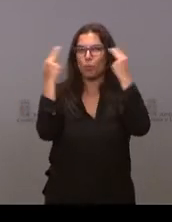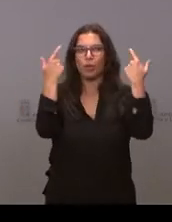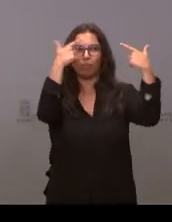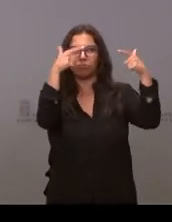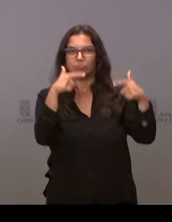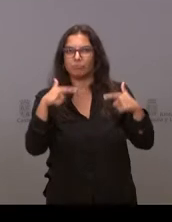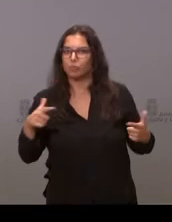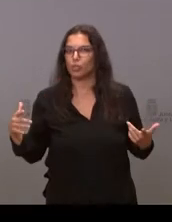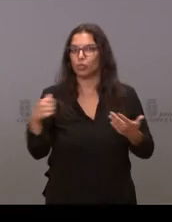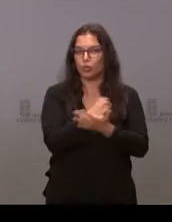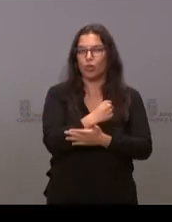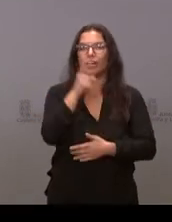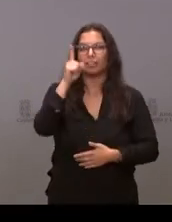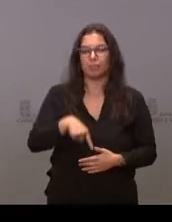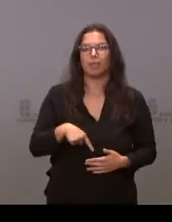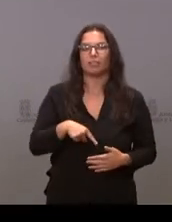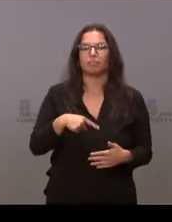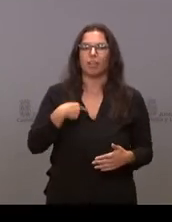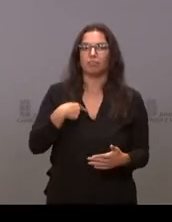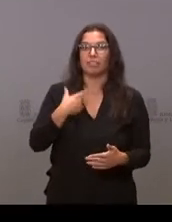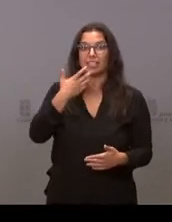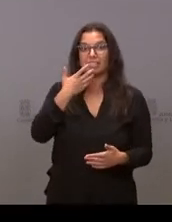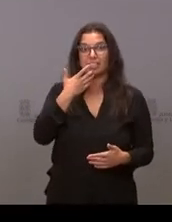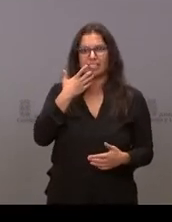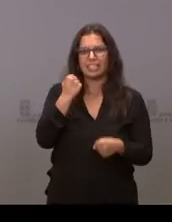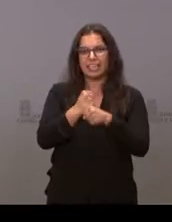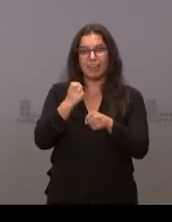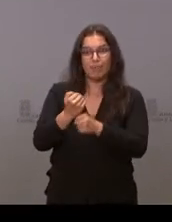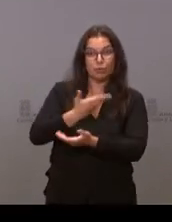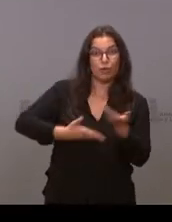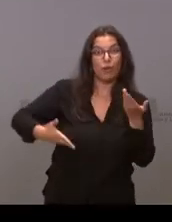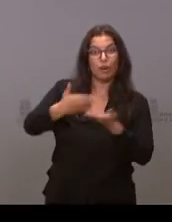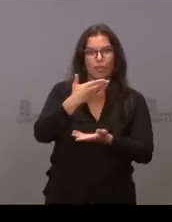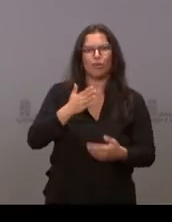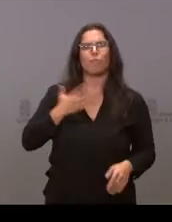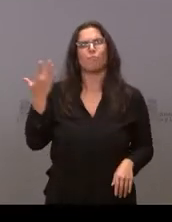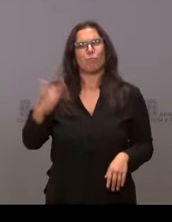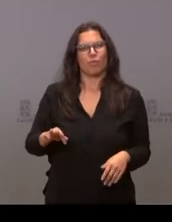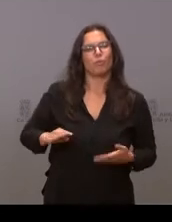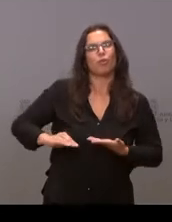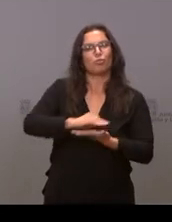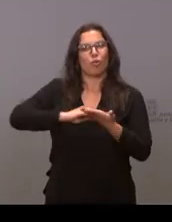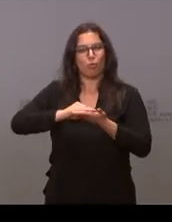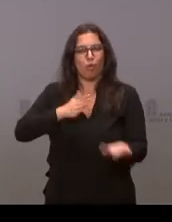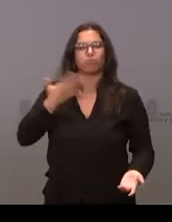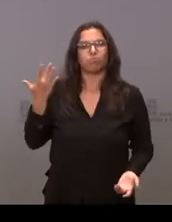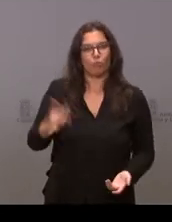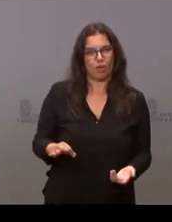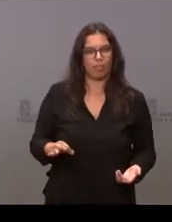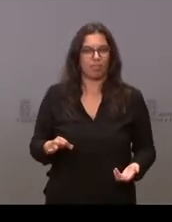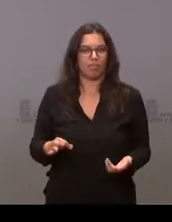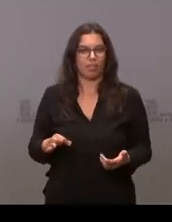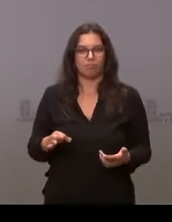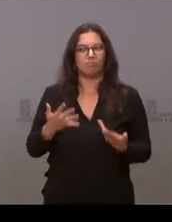voluntad bien clara de que somos capaces, cuando no trabajamos conjuntamente, de resolver los grandes problemas que pueda